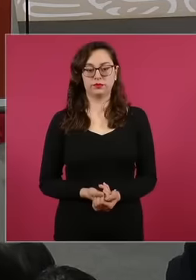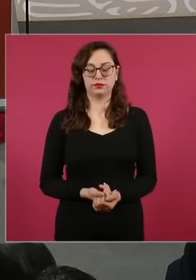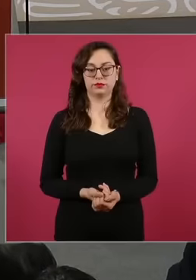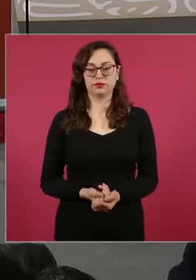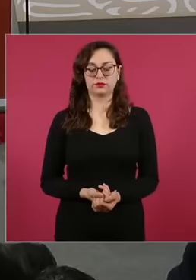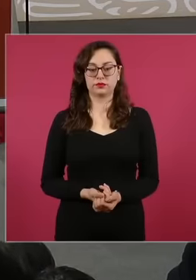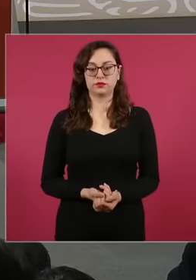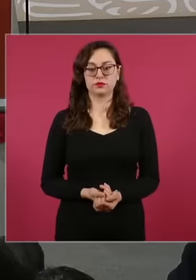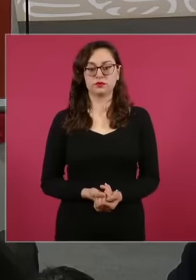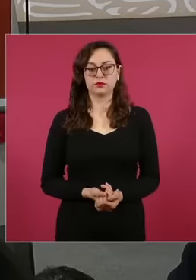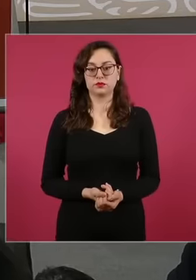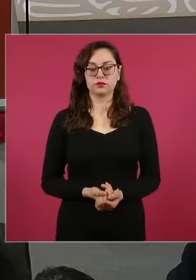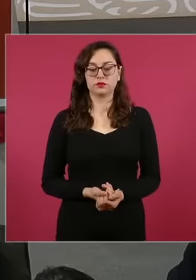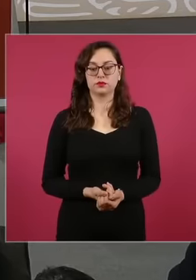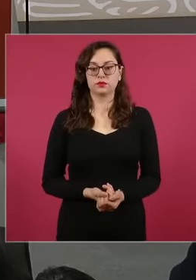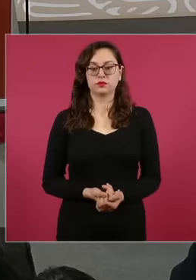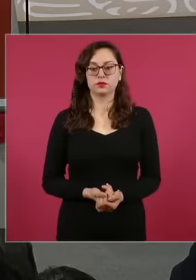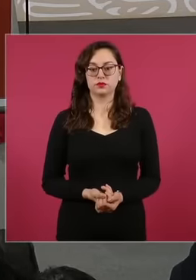506,604.